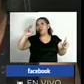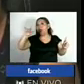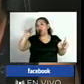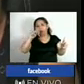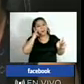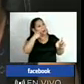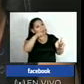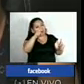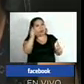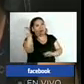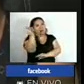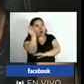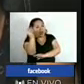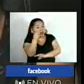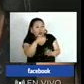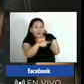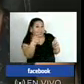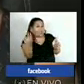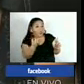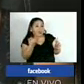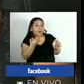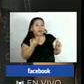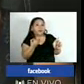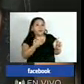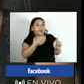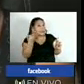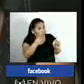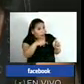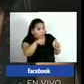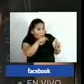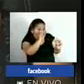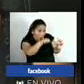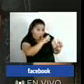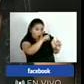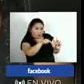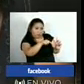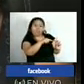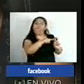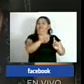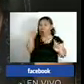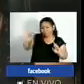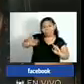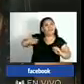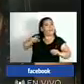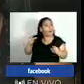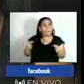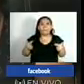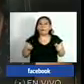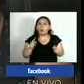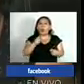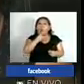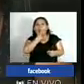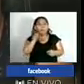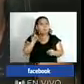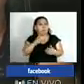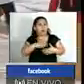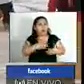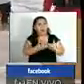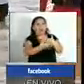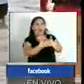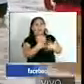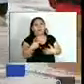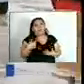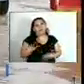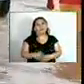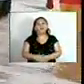está esta emergencia y necesito que ir allá, está en la disponibilidad. Él no lo duda, él dice que sí y me comunica.